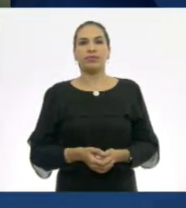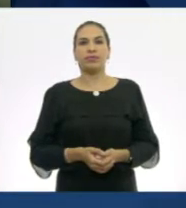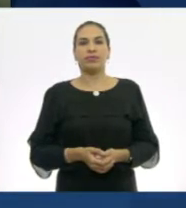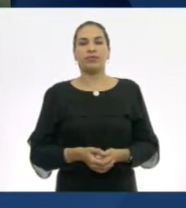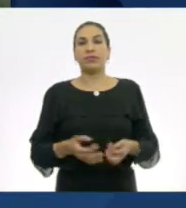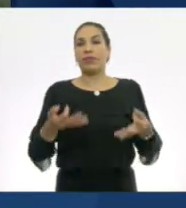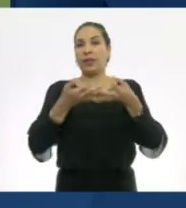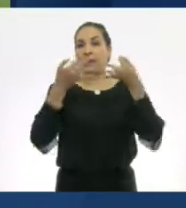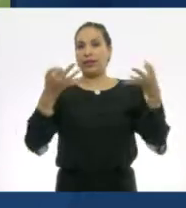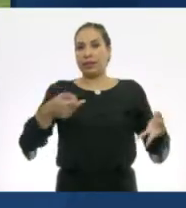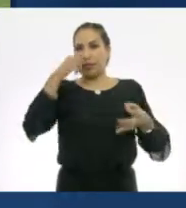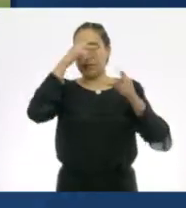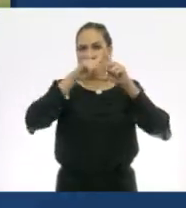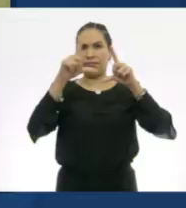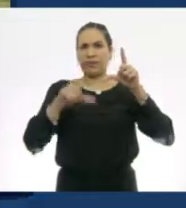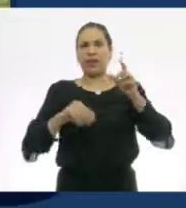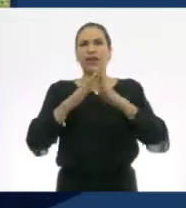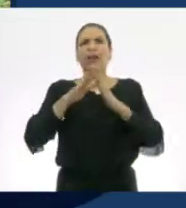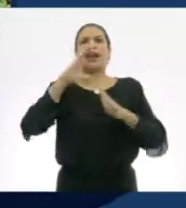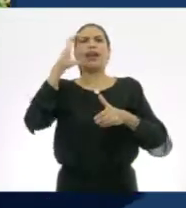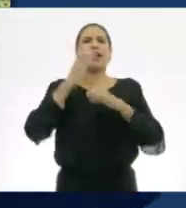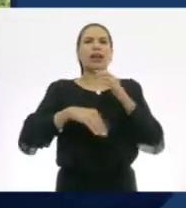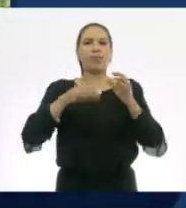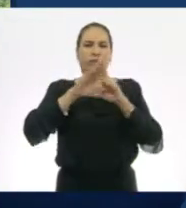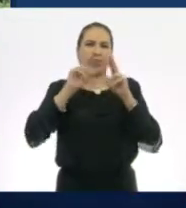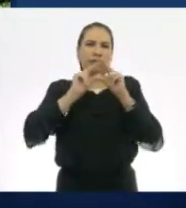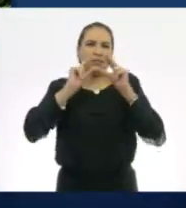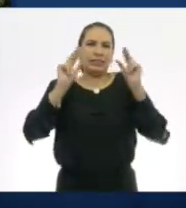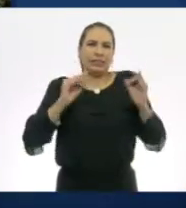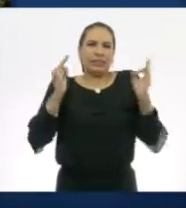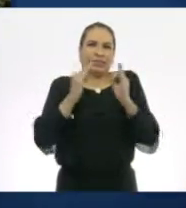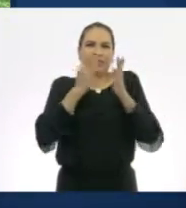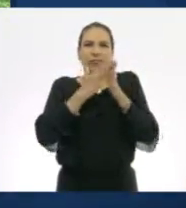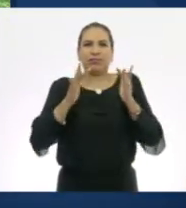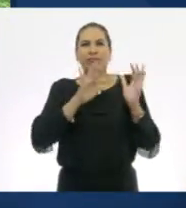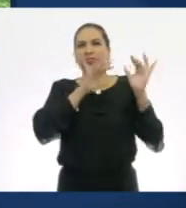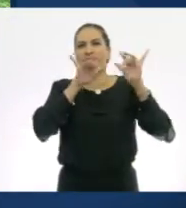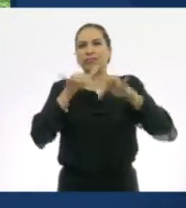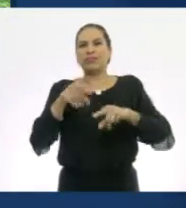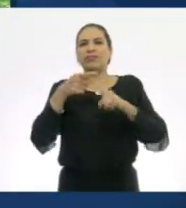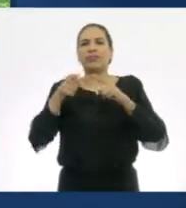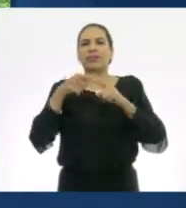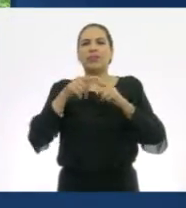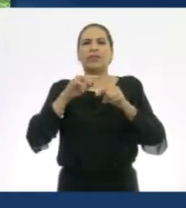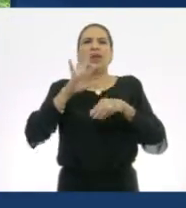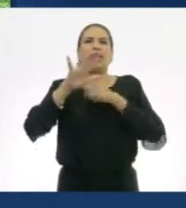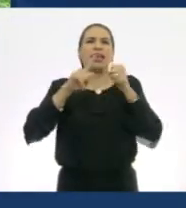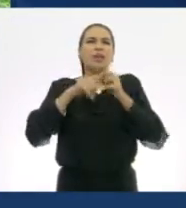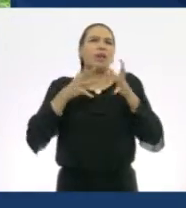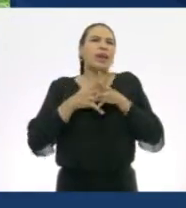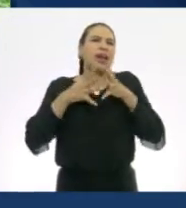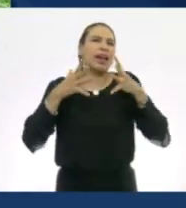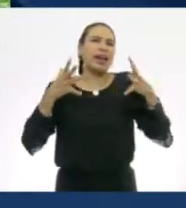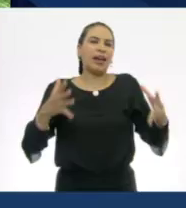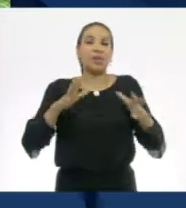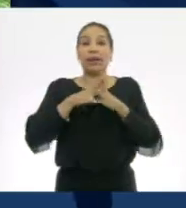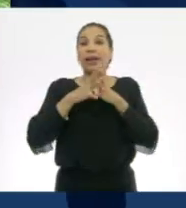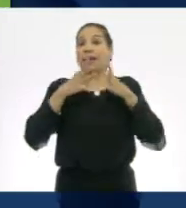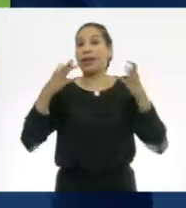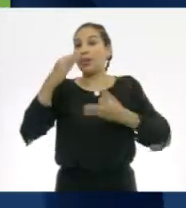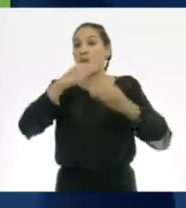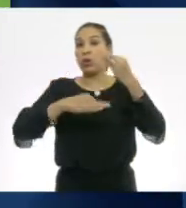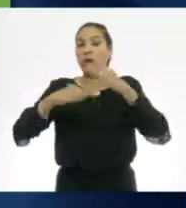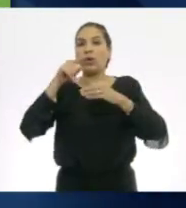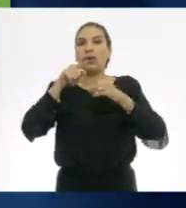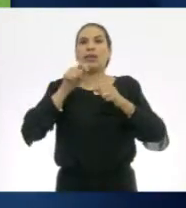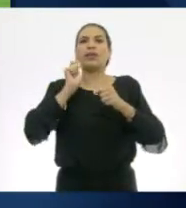El territorio mexicano a finales de la Edad de Hielo era recorrido por mamíferos enormes. Los más grandes de todos